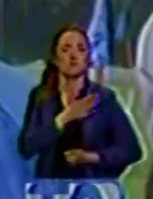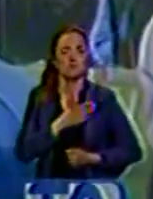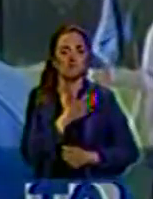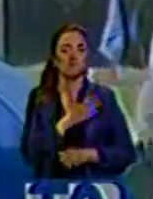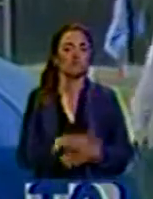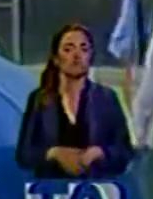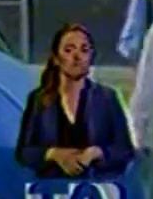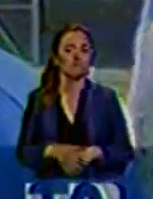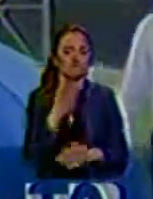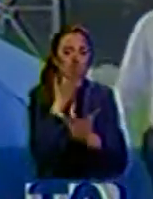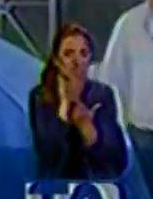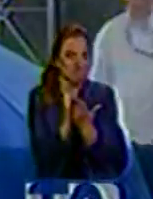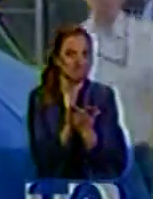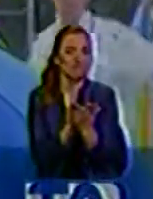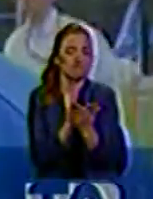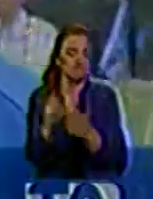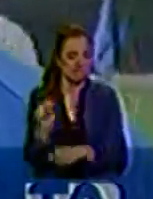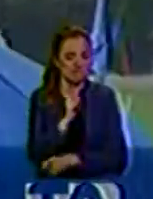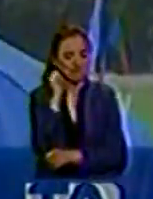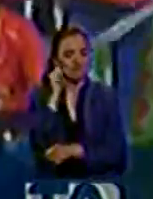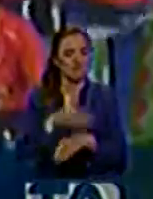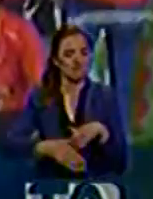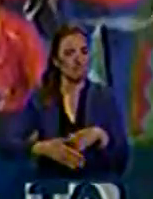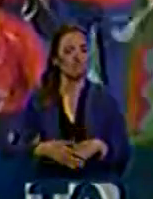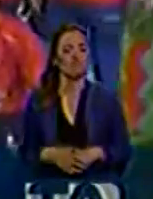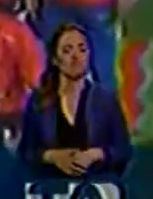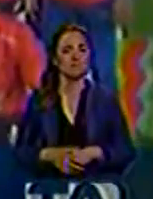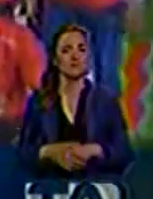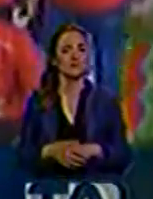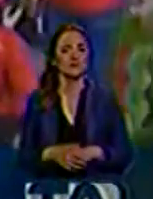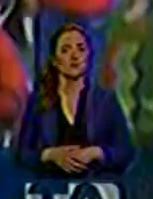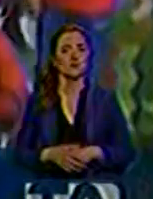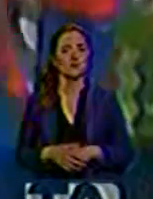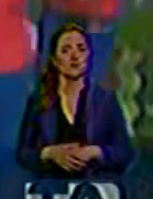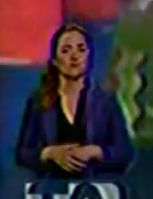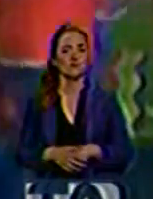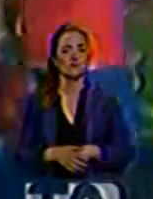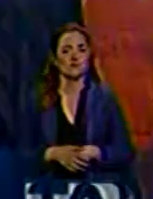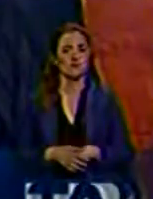dieron y gracias a eso conseguimos el sudamericano. Diego Almeida, 24 horas.